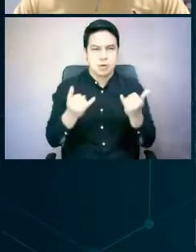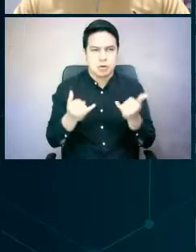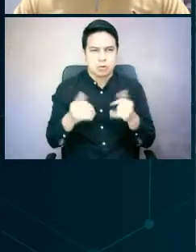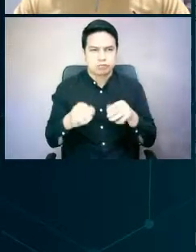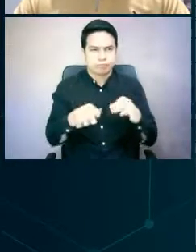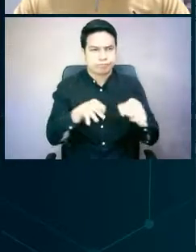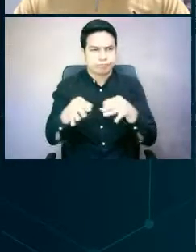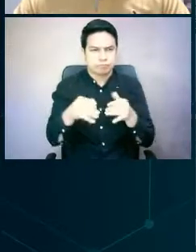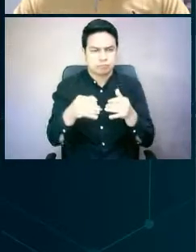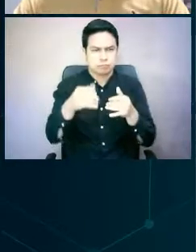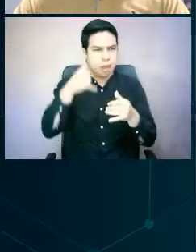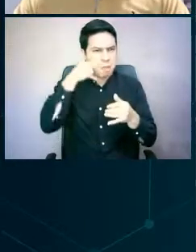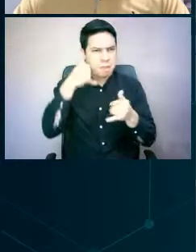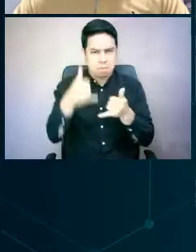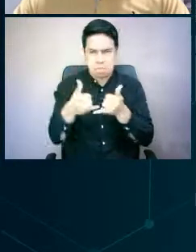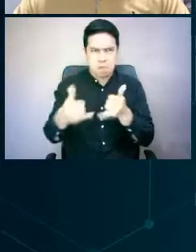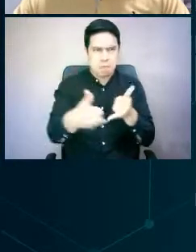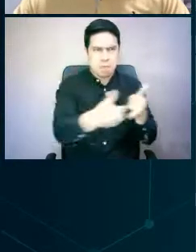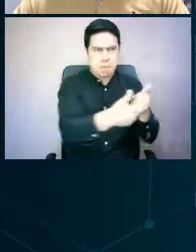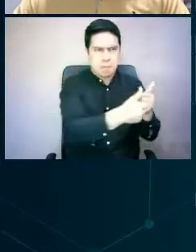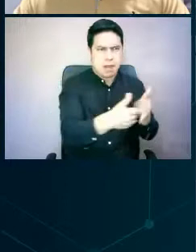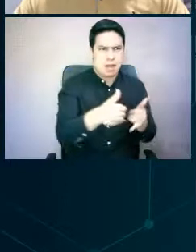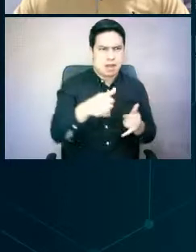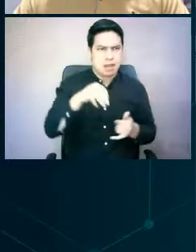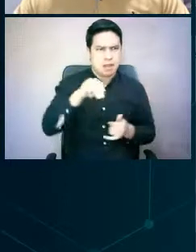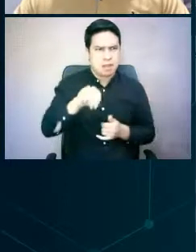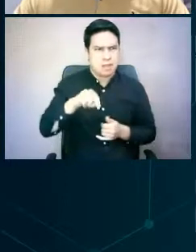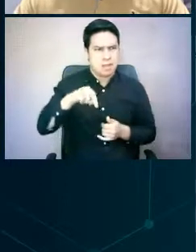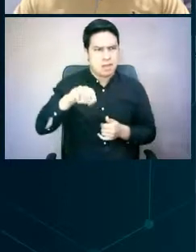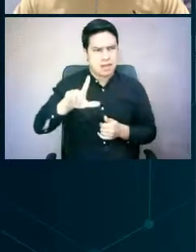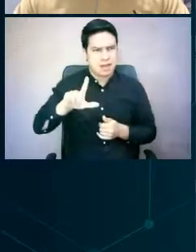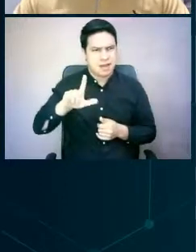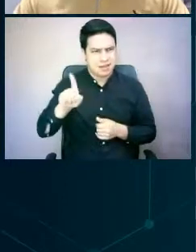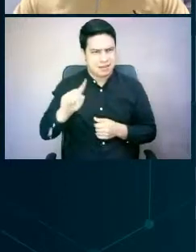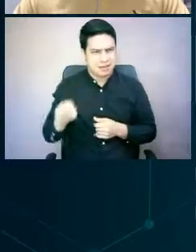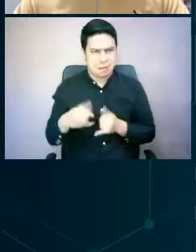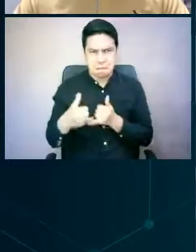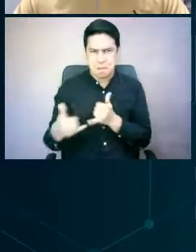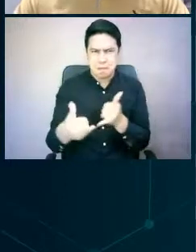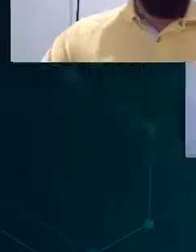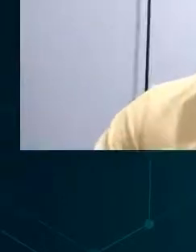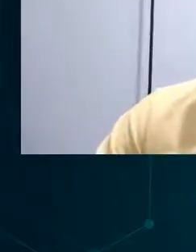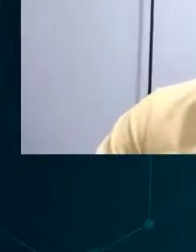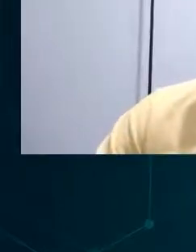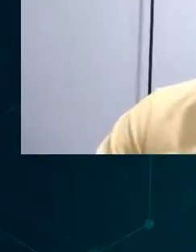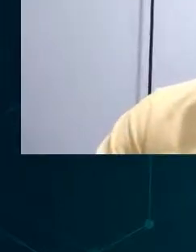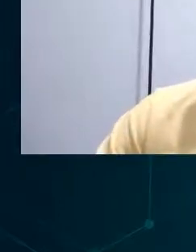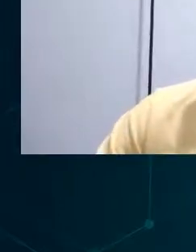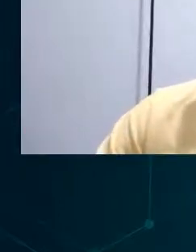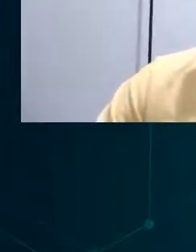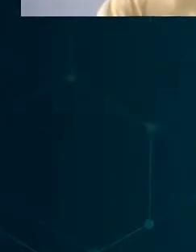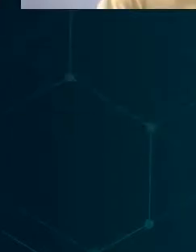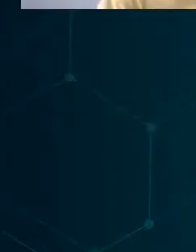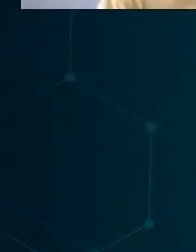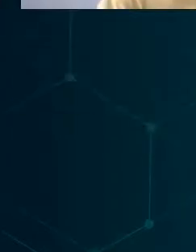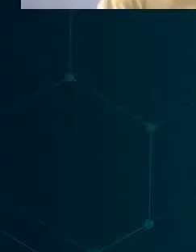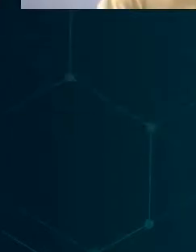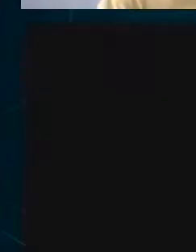diferencial de línea y teleprotección sobre la red MPLS de la empresa. Buenos días, Andrés. Buenos días, Esteban. ¿Cómo